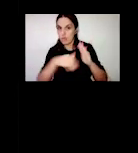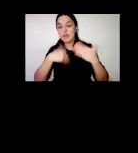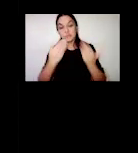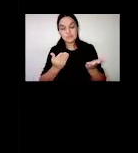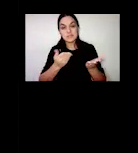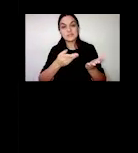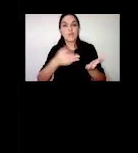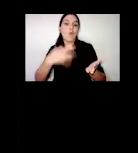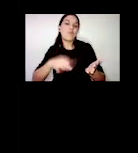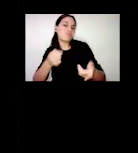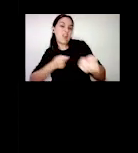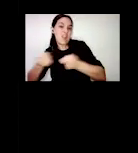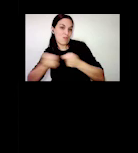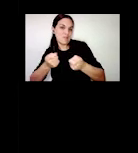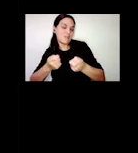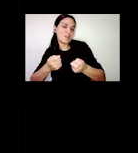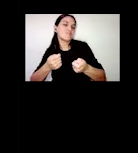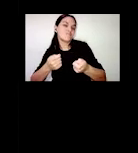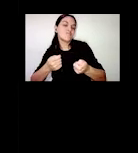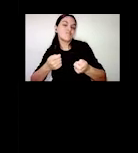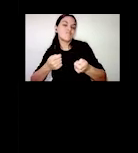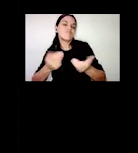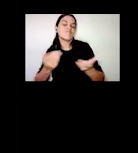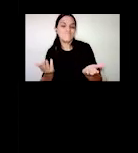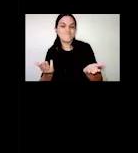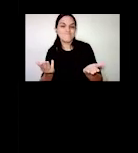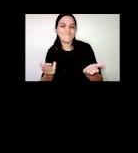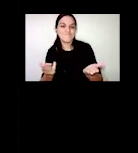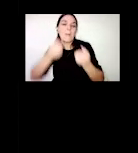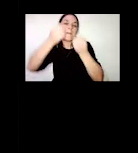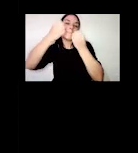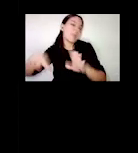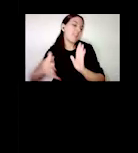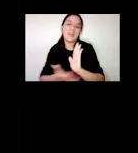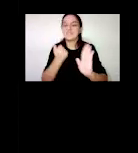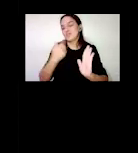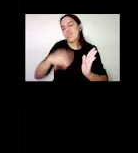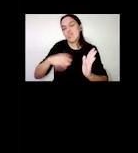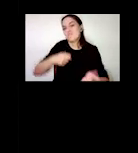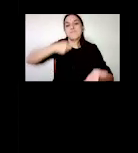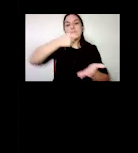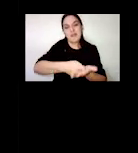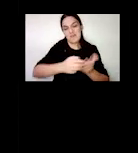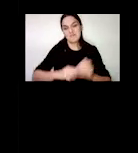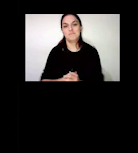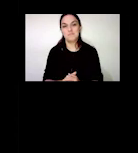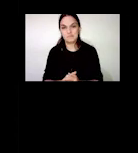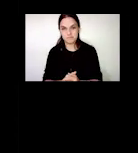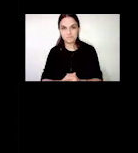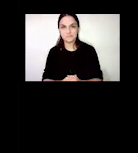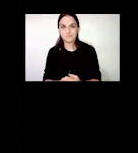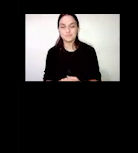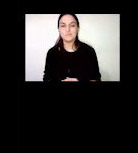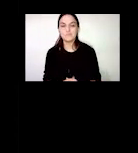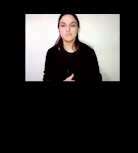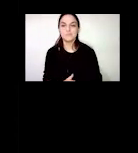negociables entonces se van a encontrar que han perdido esta exención, se van a encontrar alcanzadas por el